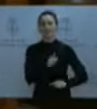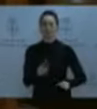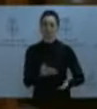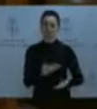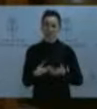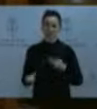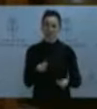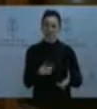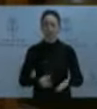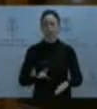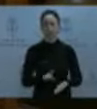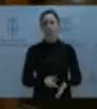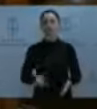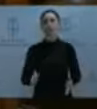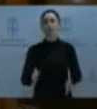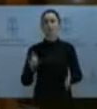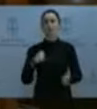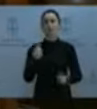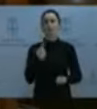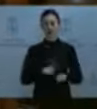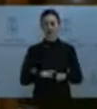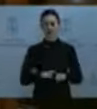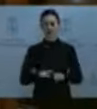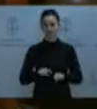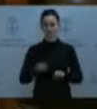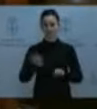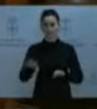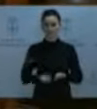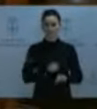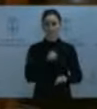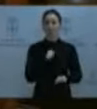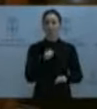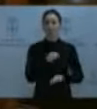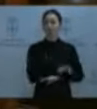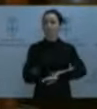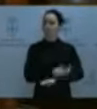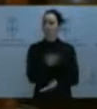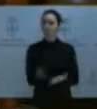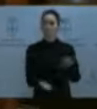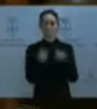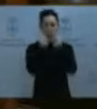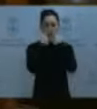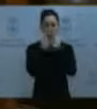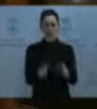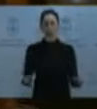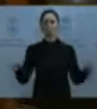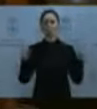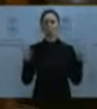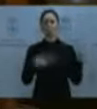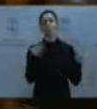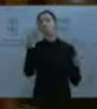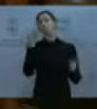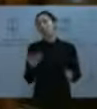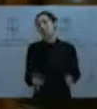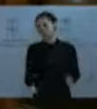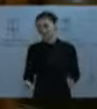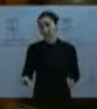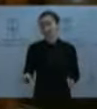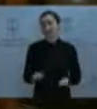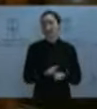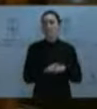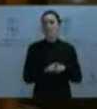especie. El Ministerio hace un balance anual y puede haber especies en las que no se llegó al cupo total